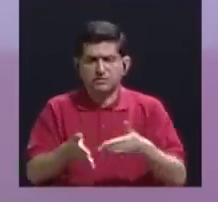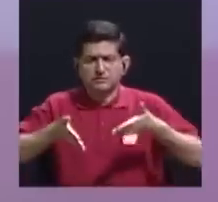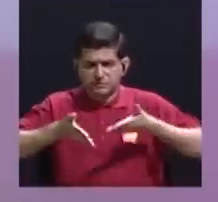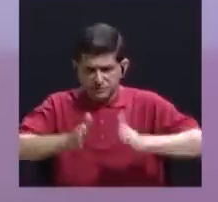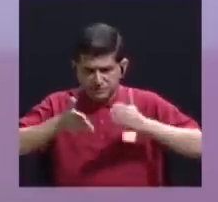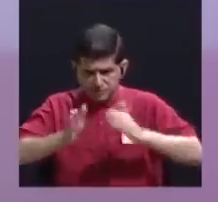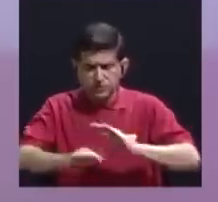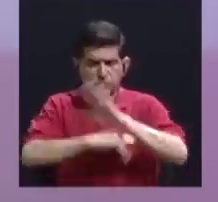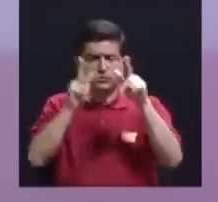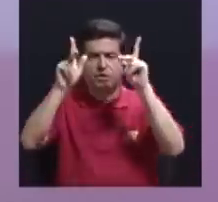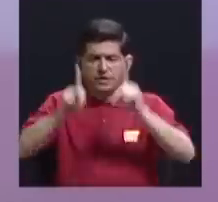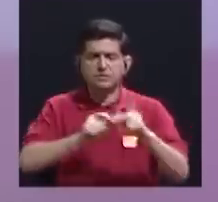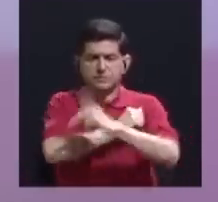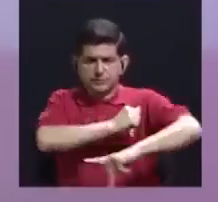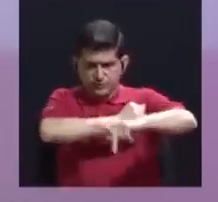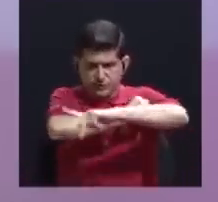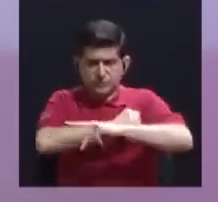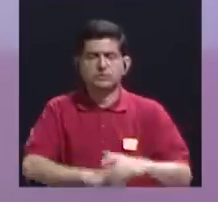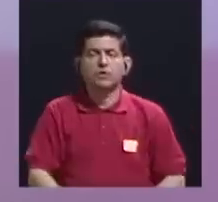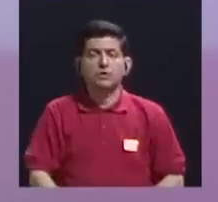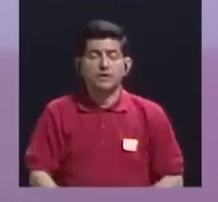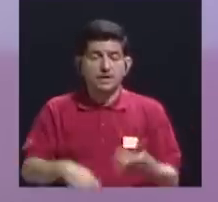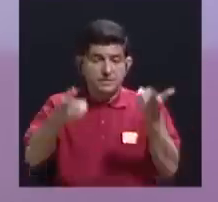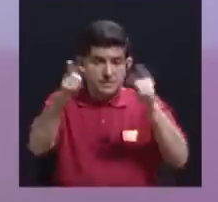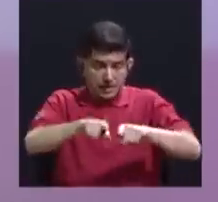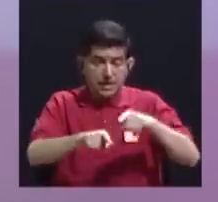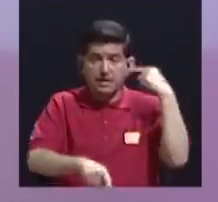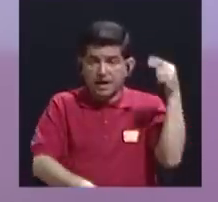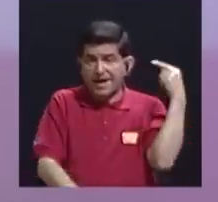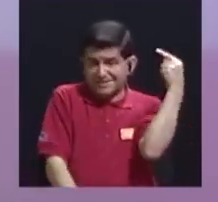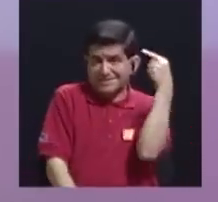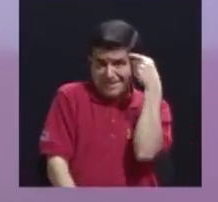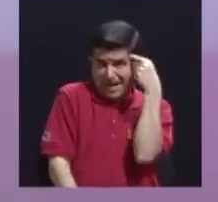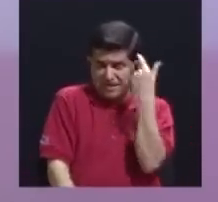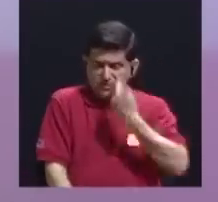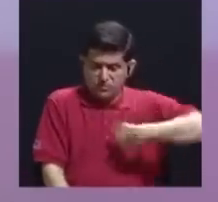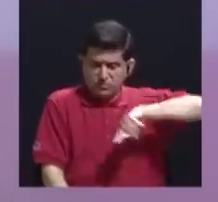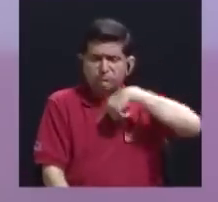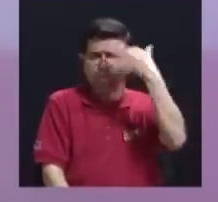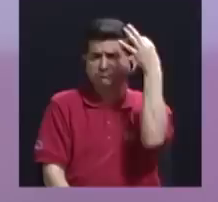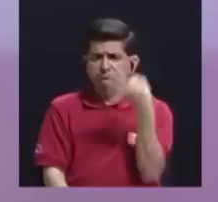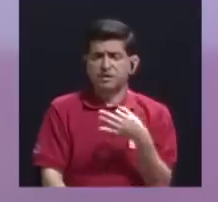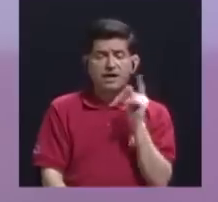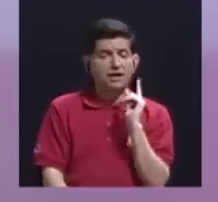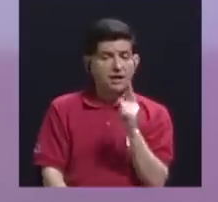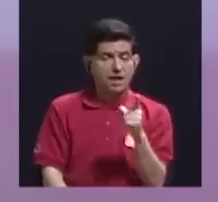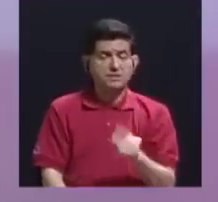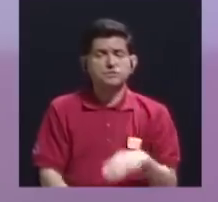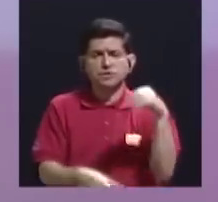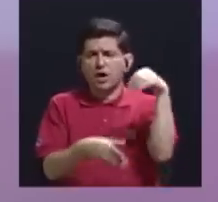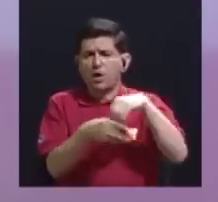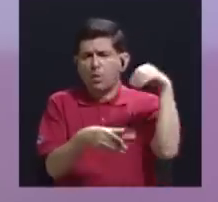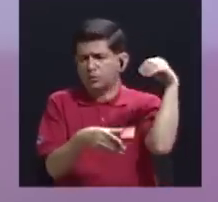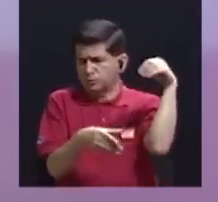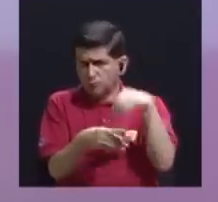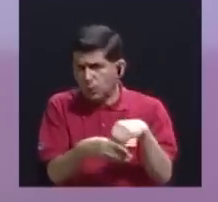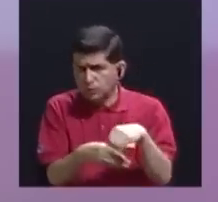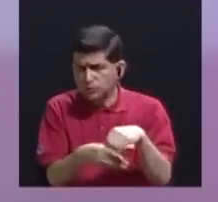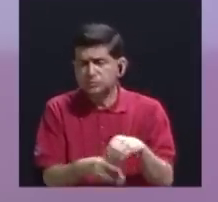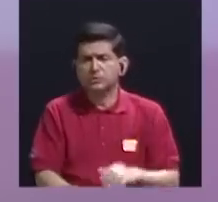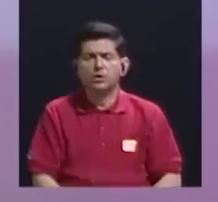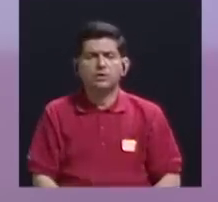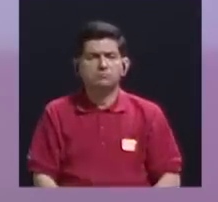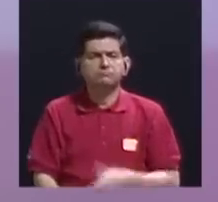las personas en nuestro país por parte del estado nosotros creemos que este será un aporte a